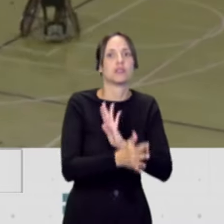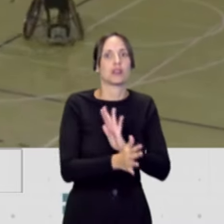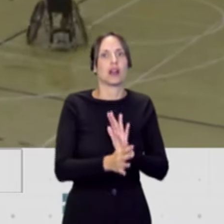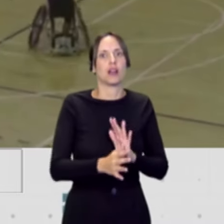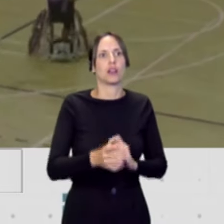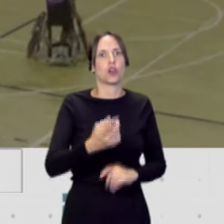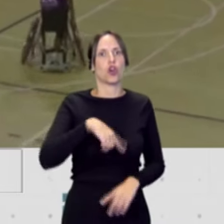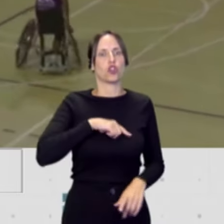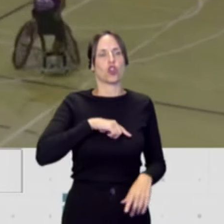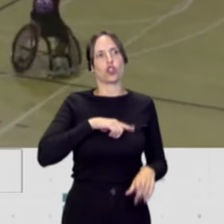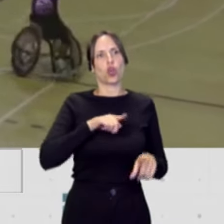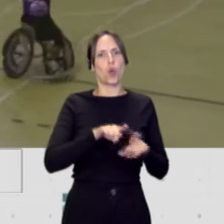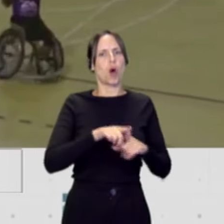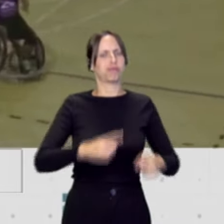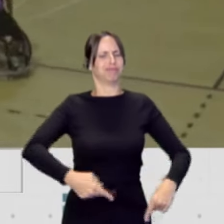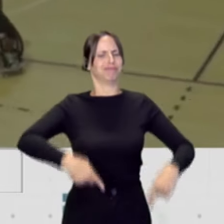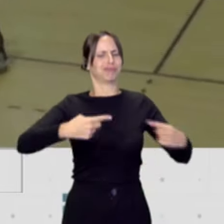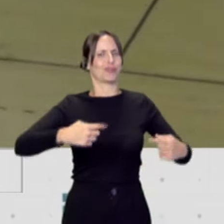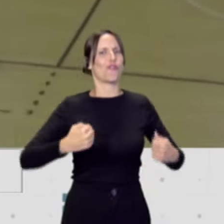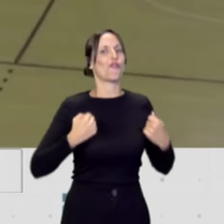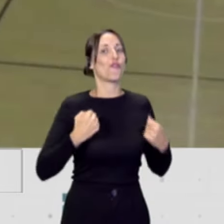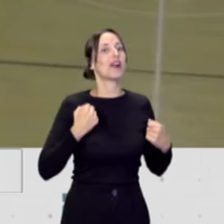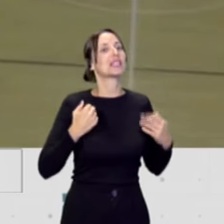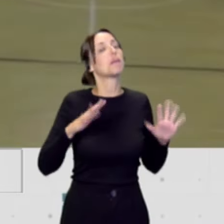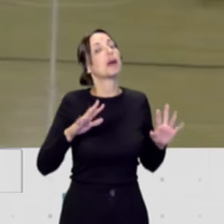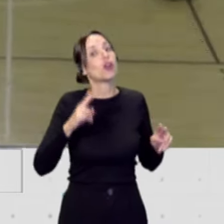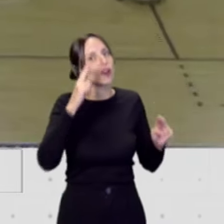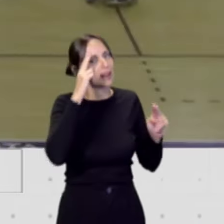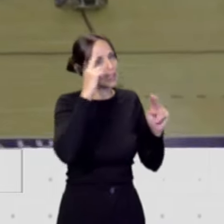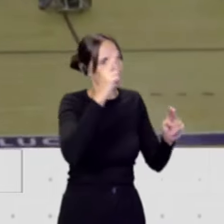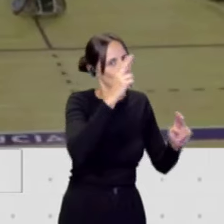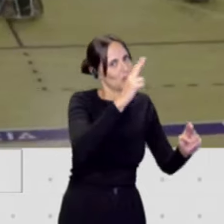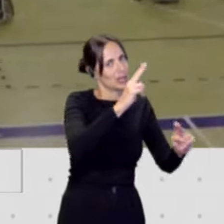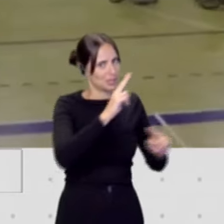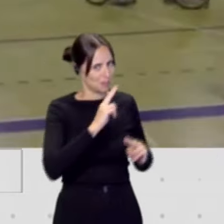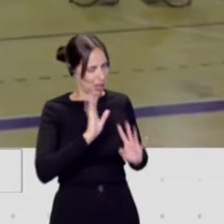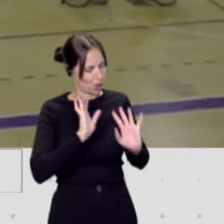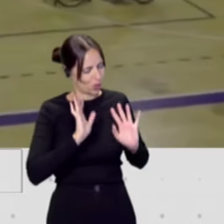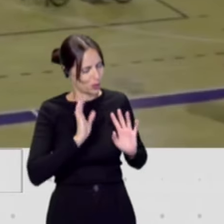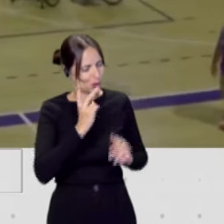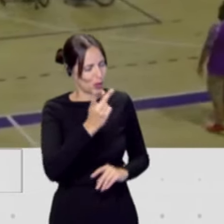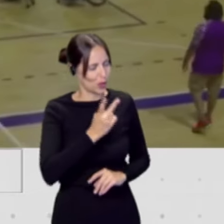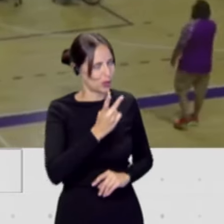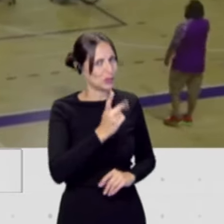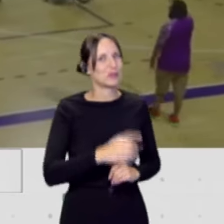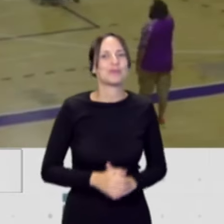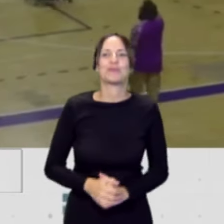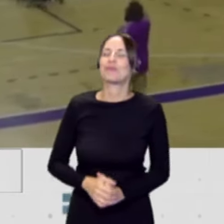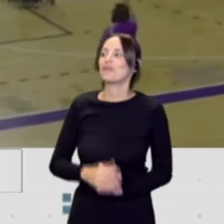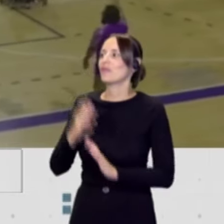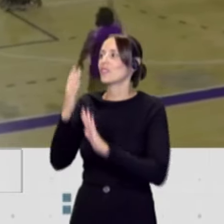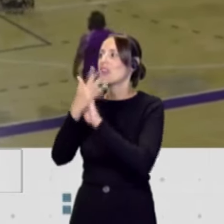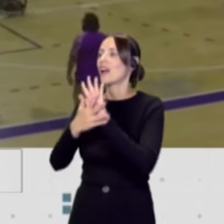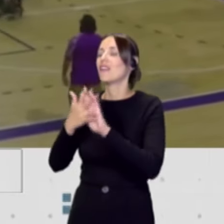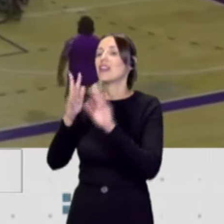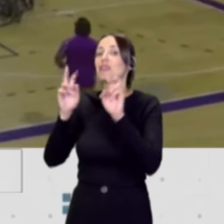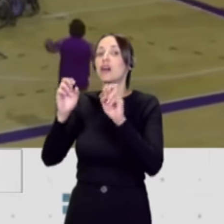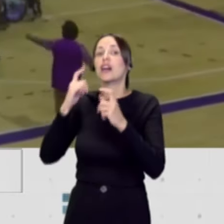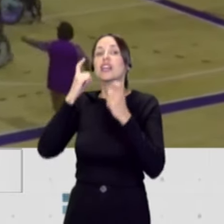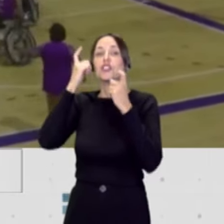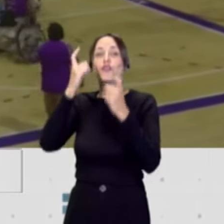fuerte, pero siempre con ese respeto que nos tenemos los dos equipos, ¿no? Uh-huh. Hablabas ahora del esfuerzo, ¿no?, que hay que hacer, por ejemplo, para